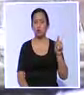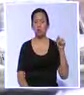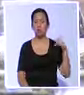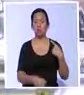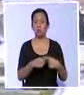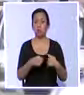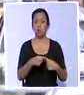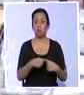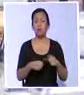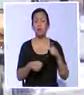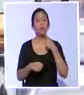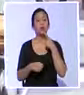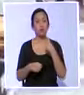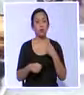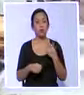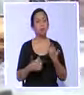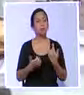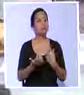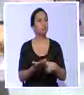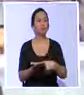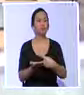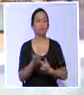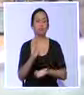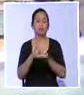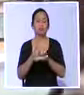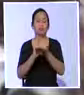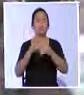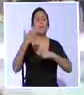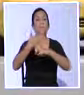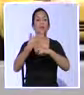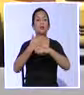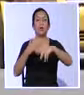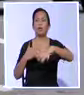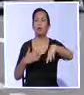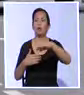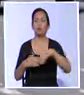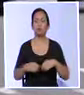en la que estaba previsto analizar un incremento en el pasaje